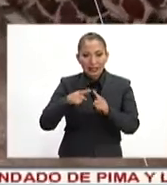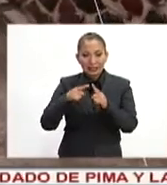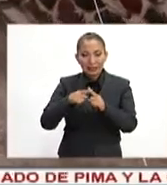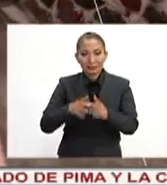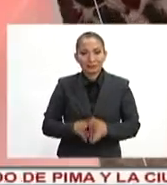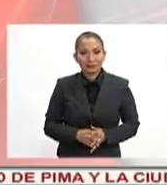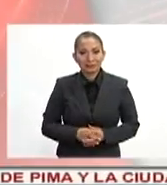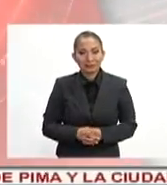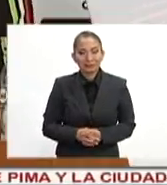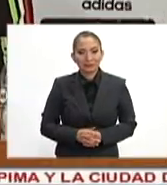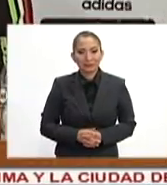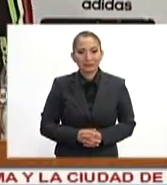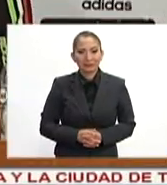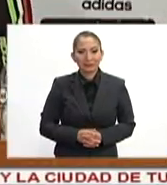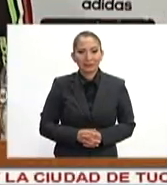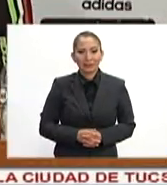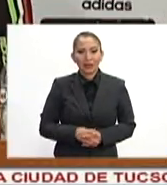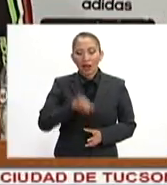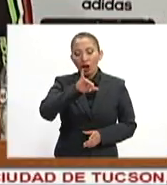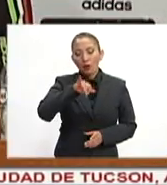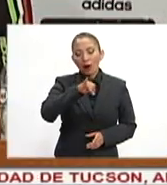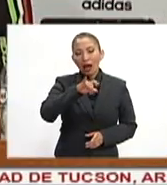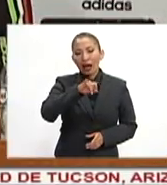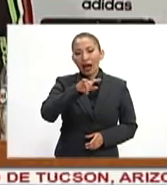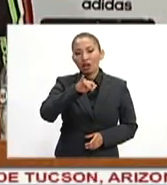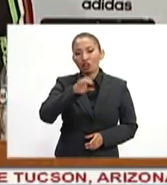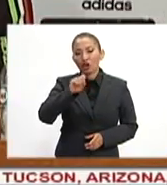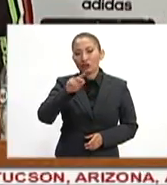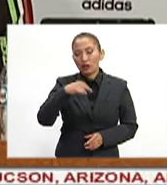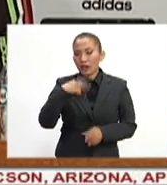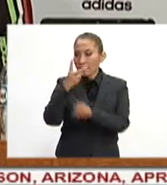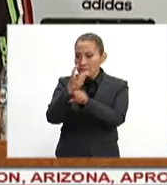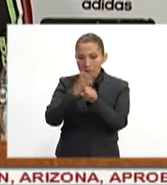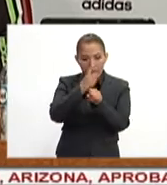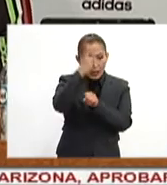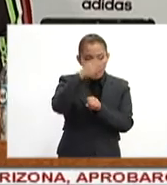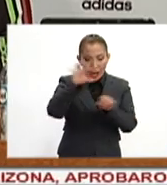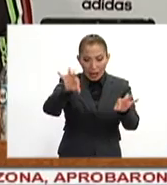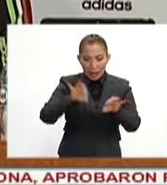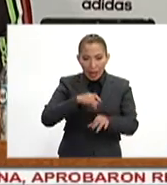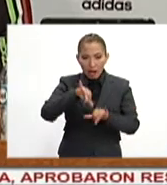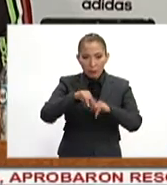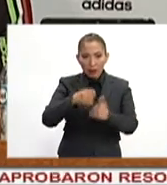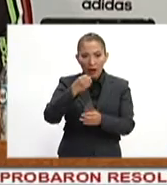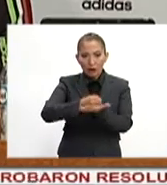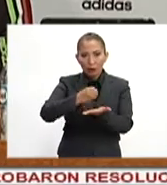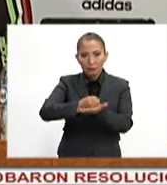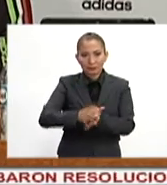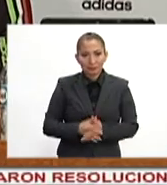Metropolitana. Juan Carlos Osorio anuncia la convocatoria para la Copa Oro.